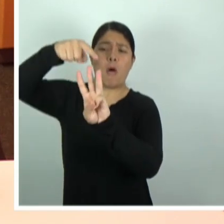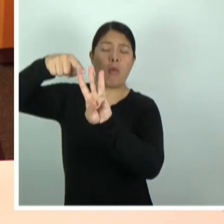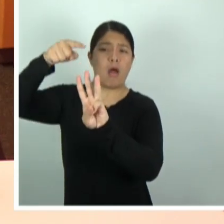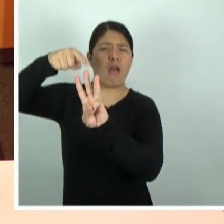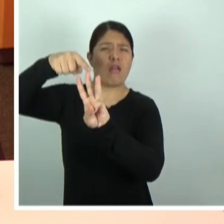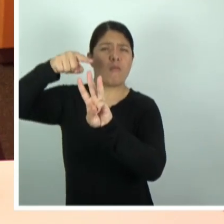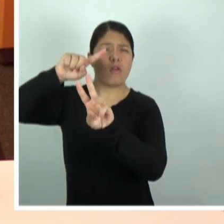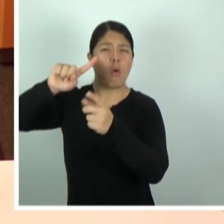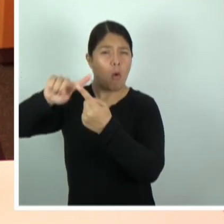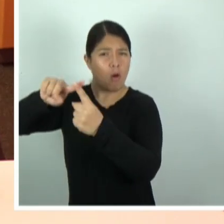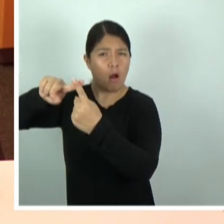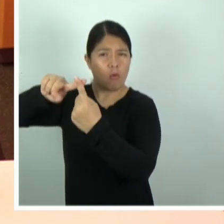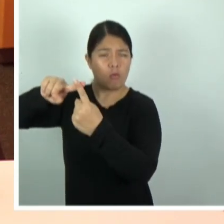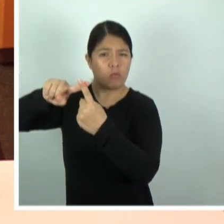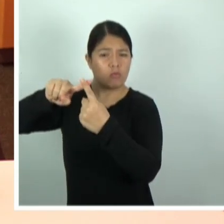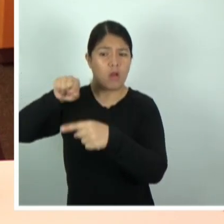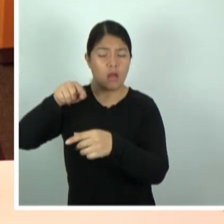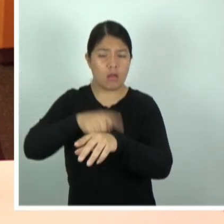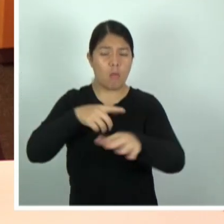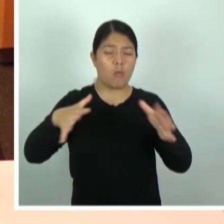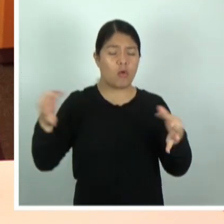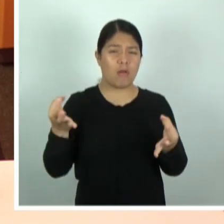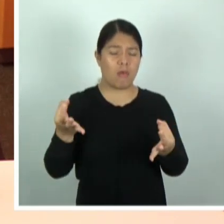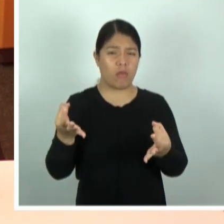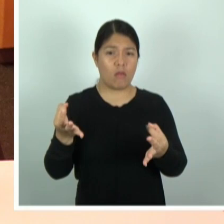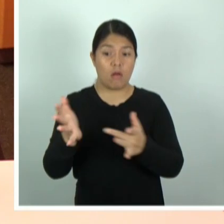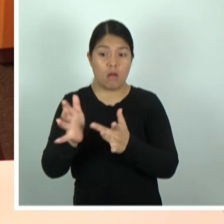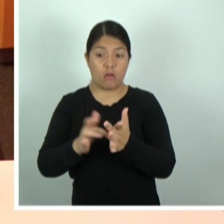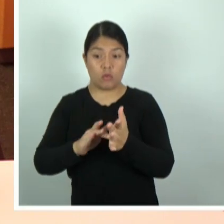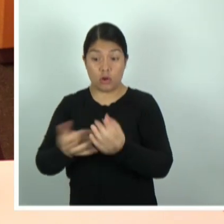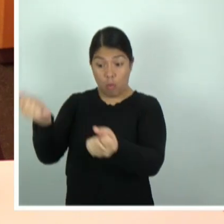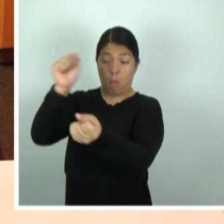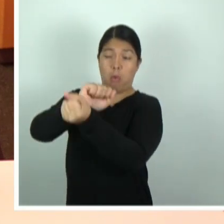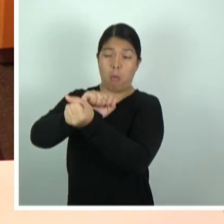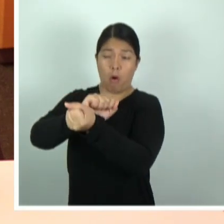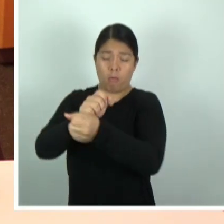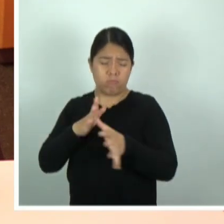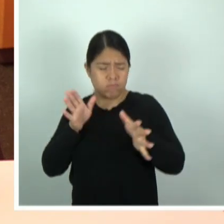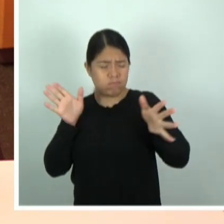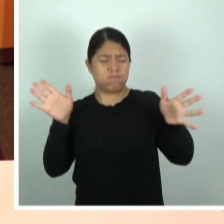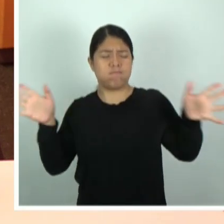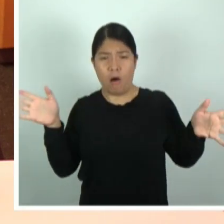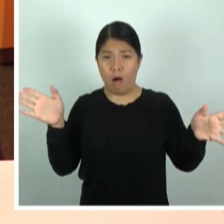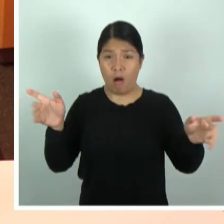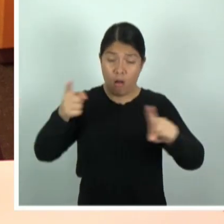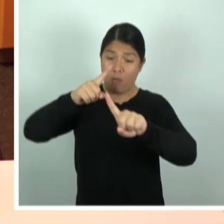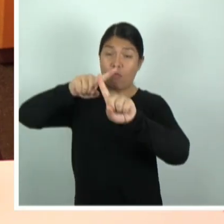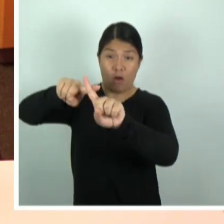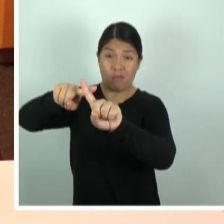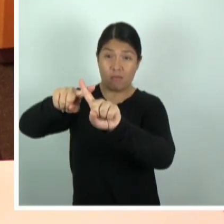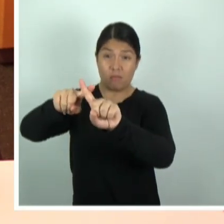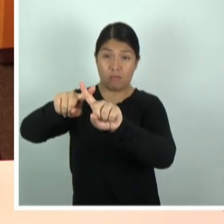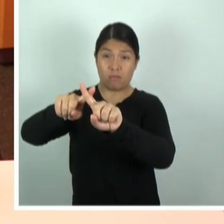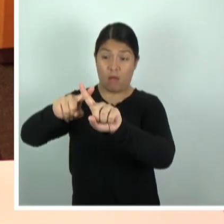momento, cuando Jesucristo fue condenado, cuando Él fue condenado a